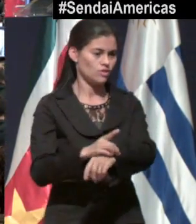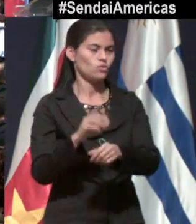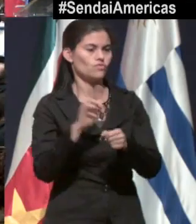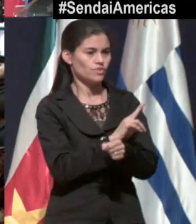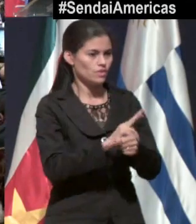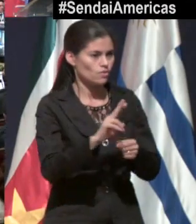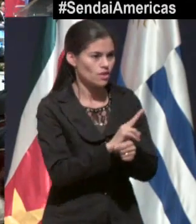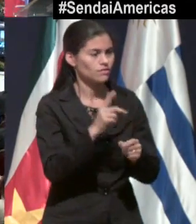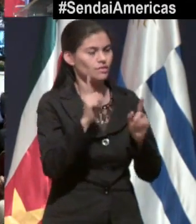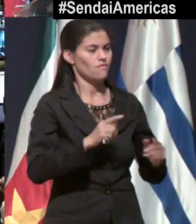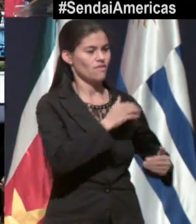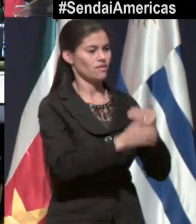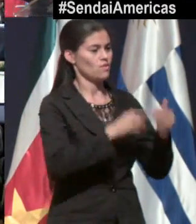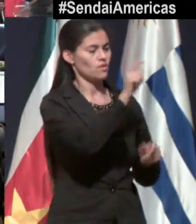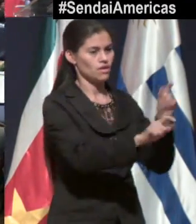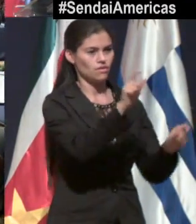y desarrollo integral.